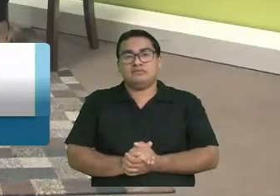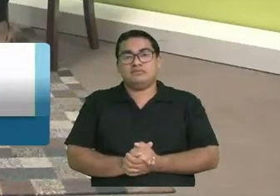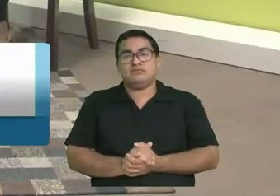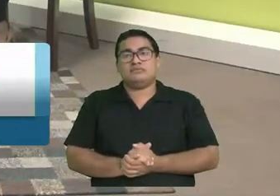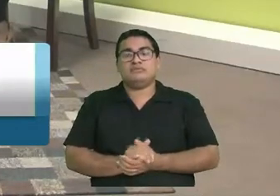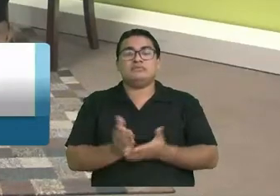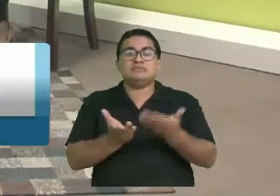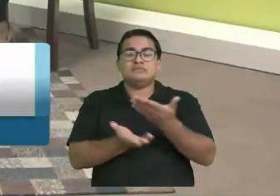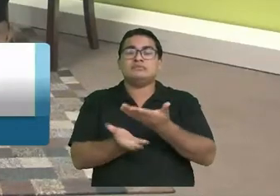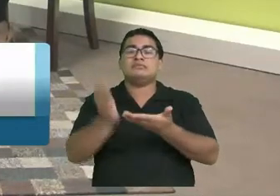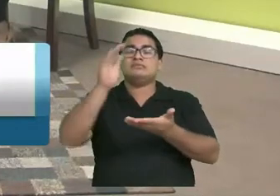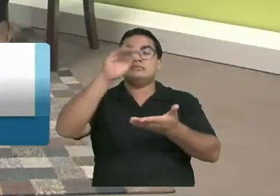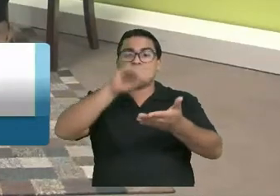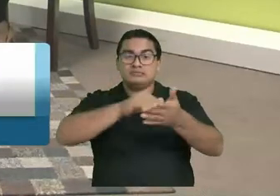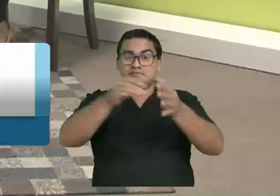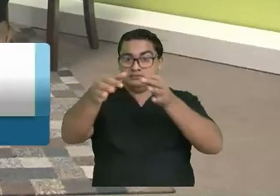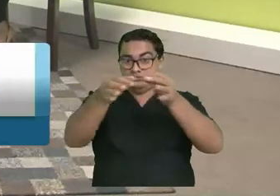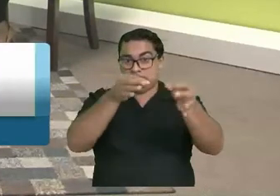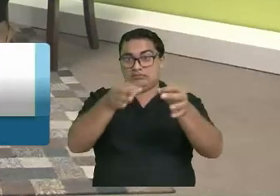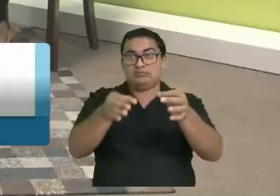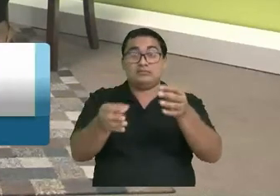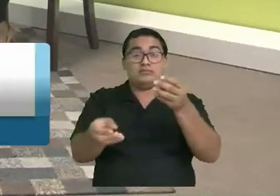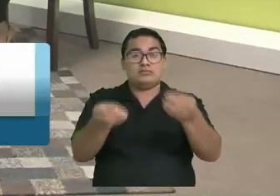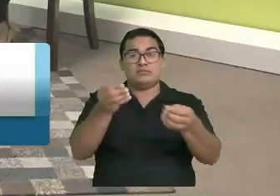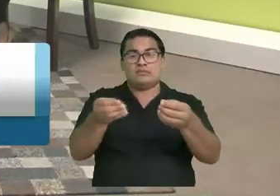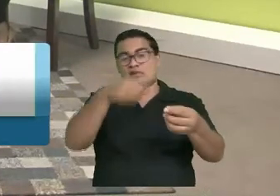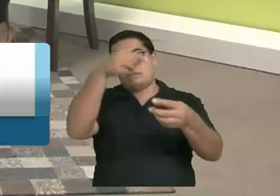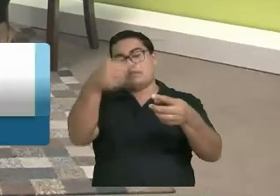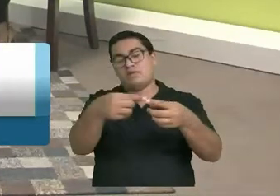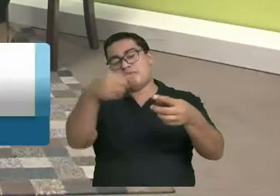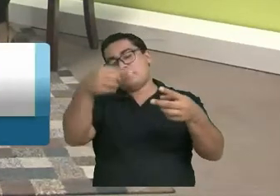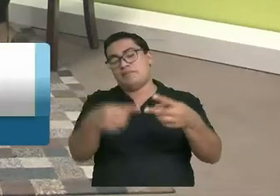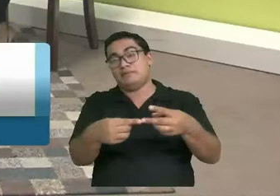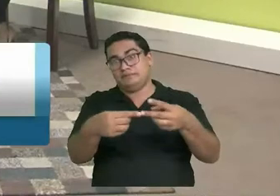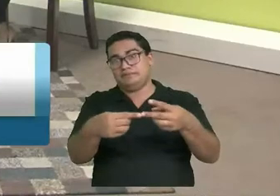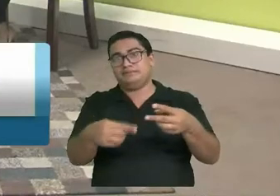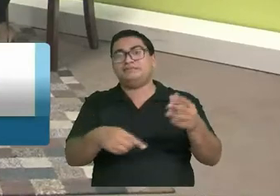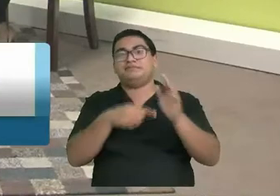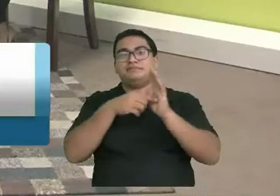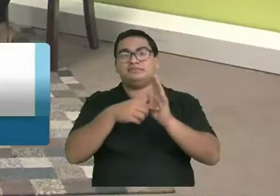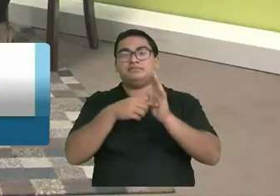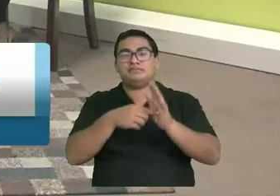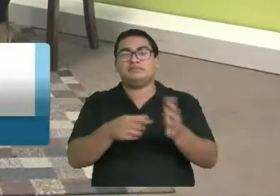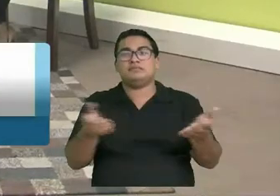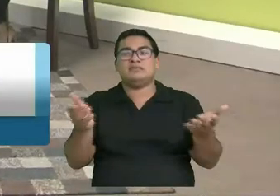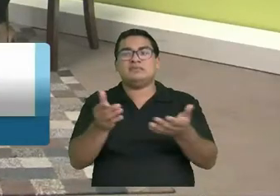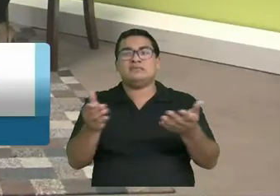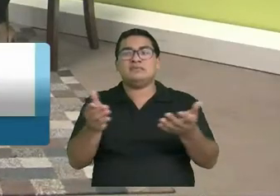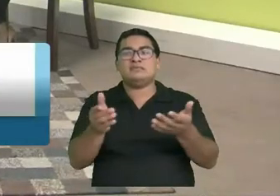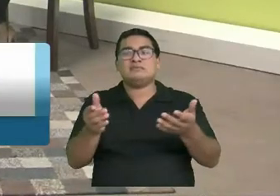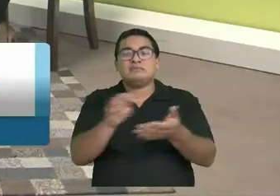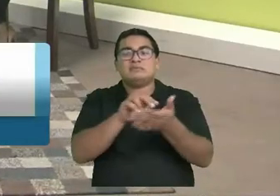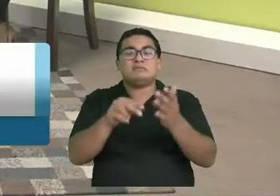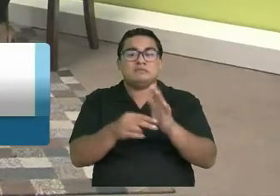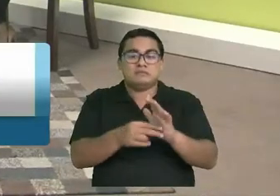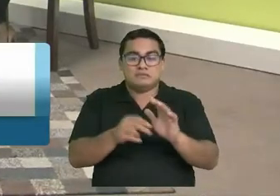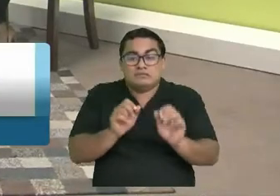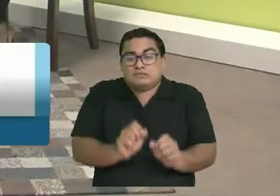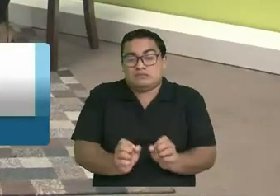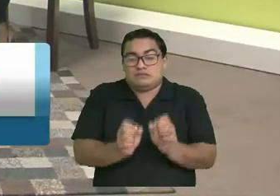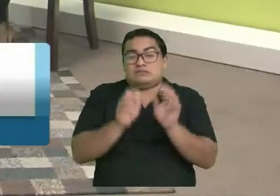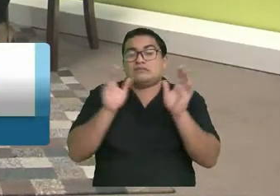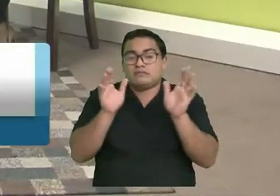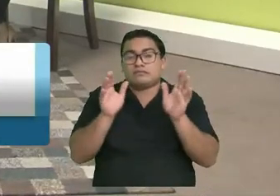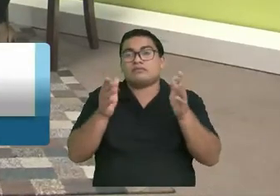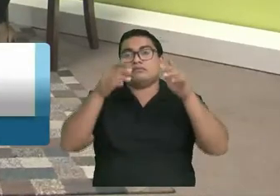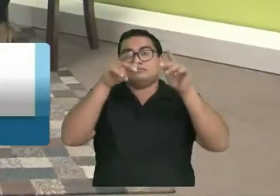a recalcar que eso depende de que si es primario o secundario, okay, ¿verdad? Ese es como el factor desencadenante.